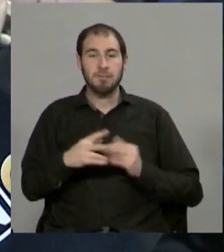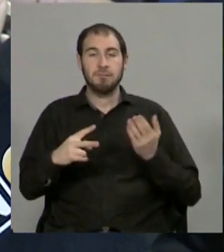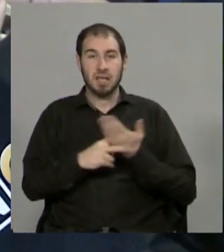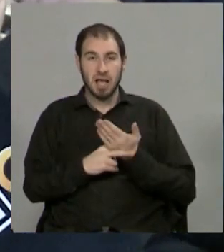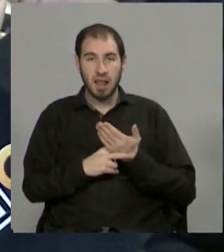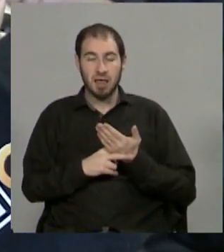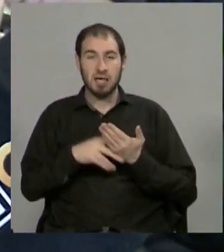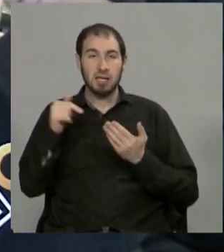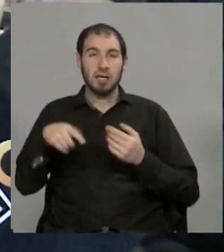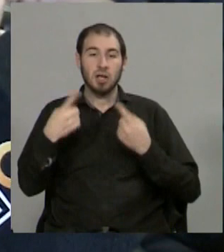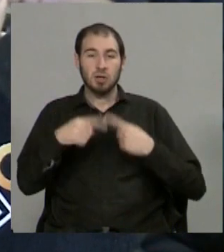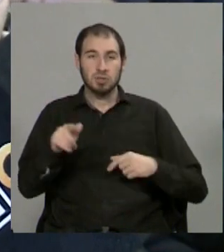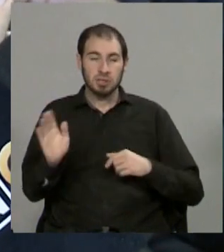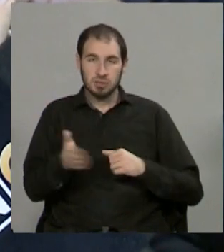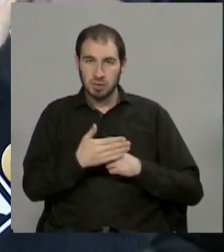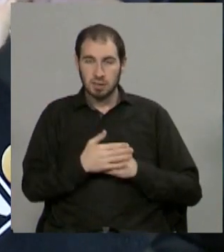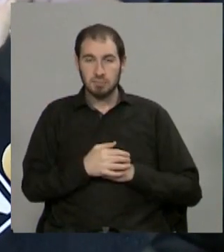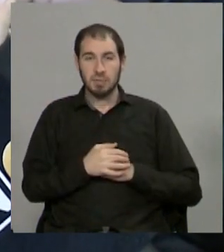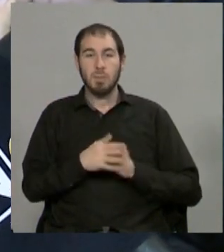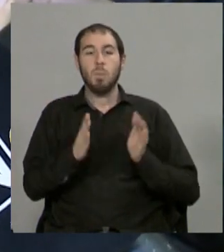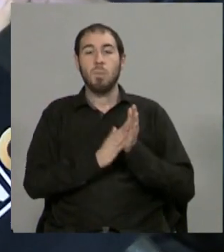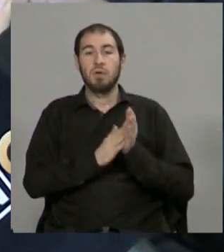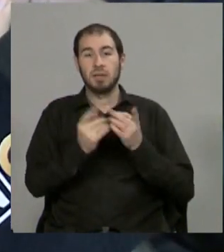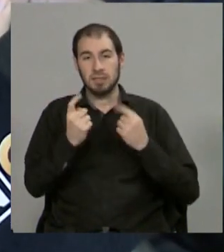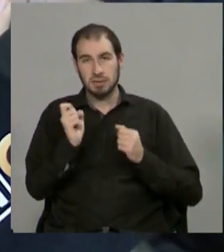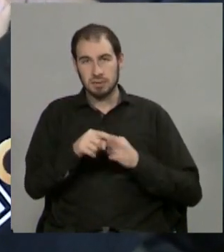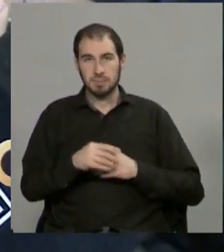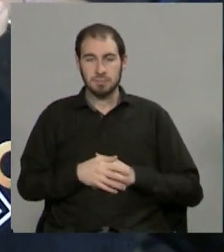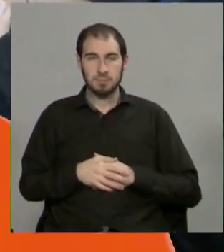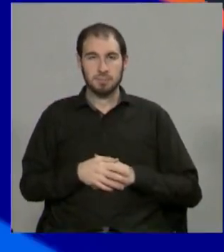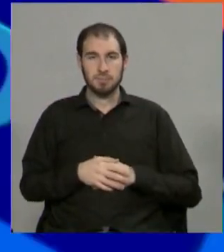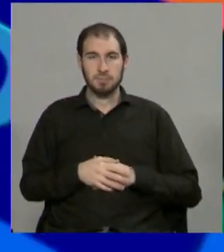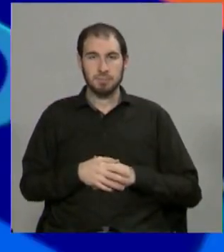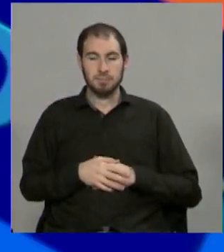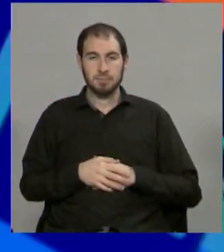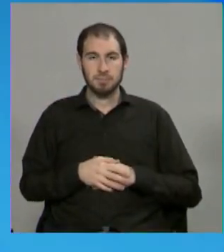cuando tenga todas las pruebas necesarias.